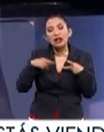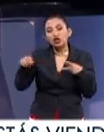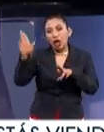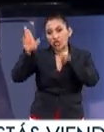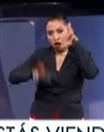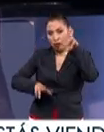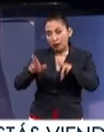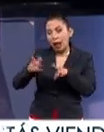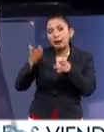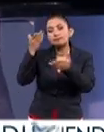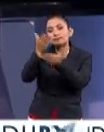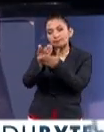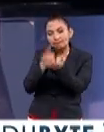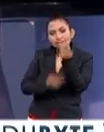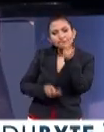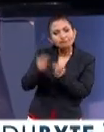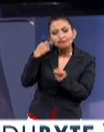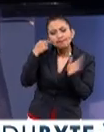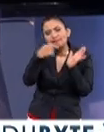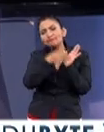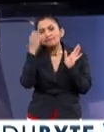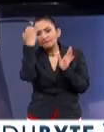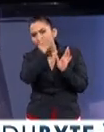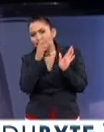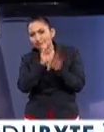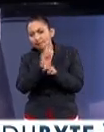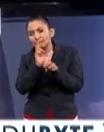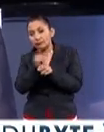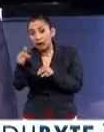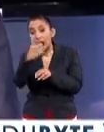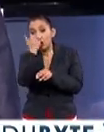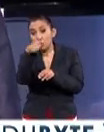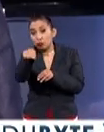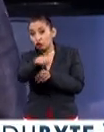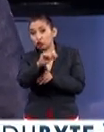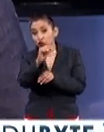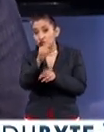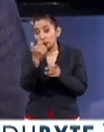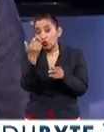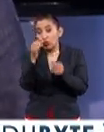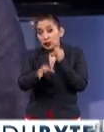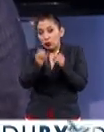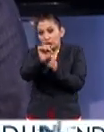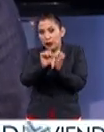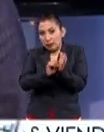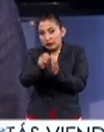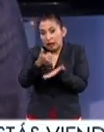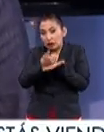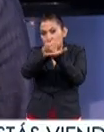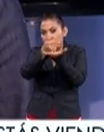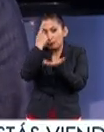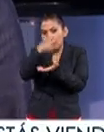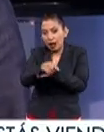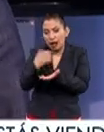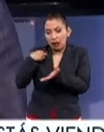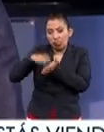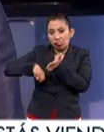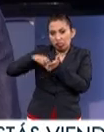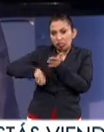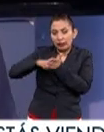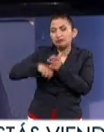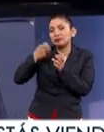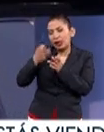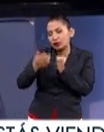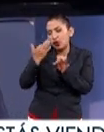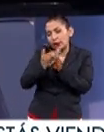de normales también, de escuelas normales, porque piensan que también para ellos, para los estudiantes de los últimos semestres puede funcionar. Y estamos